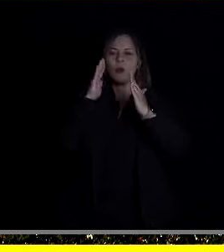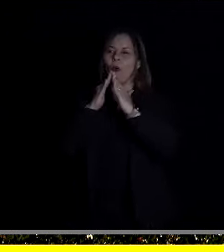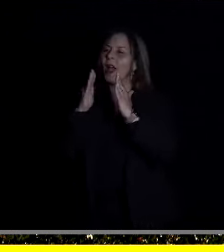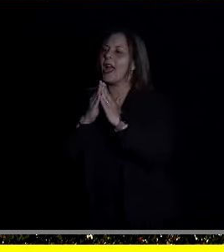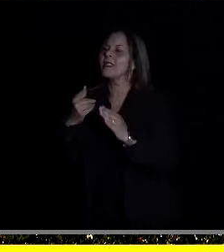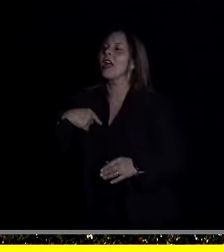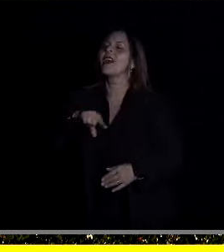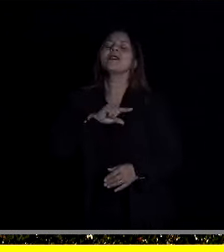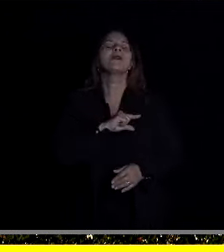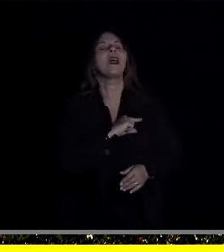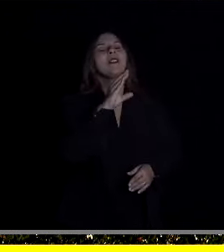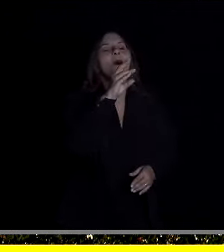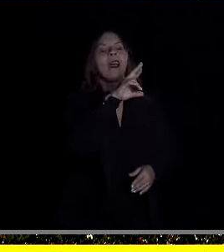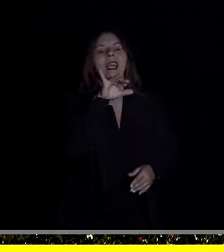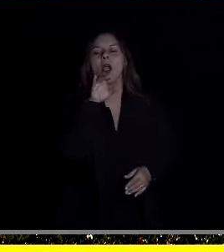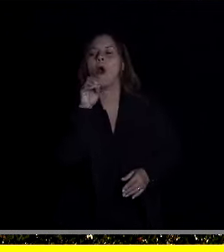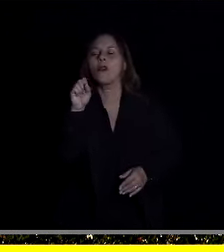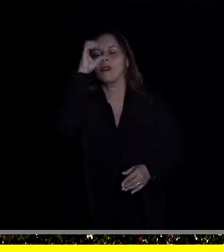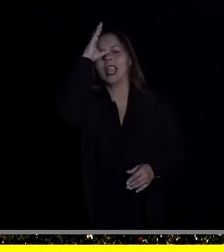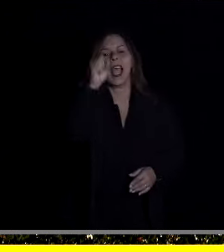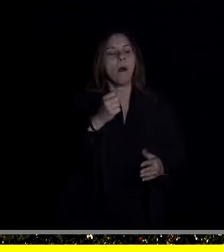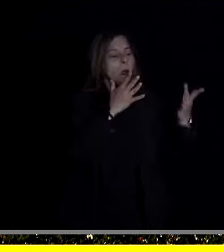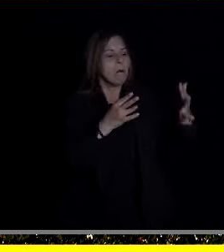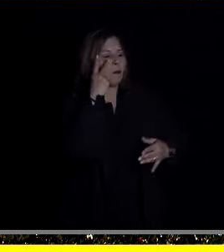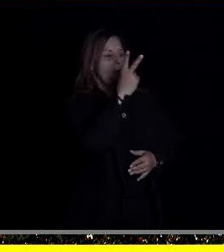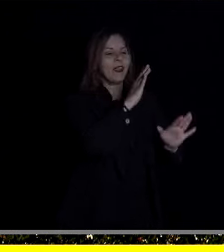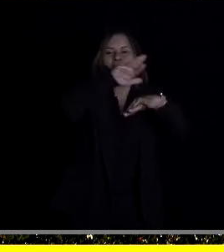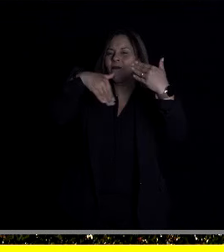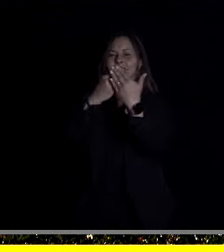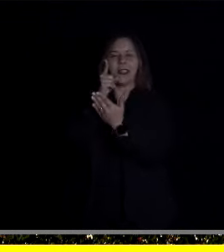en su casa a nuestros criollos de Caguas. Así que los espero ver a todos allí,